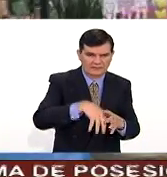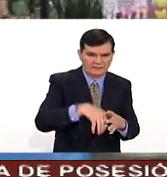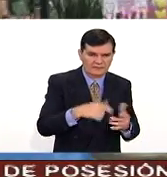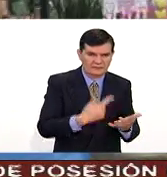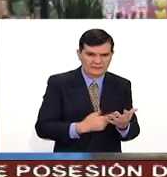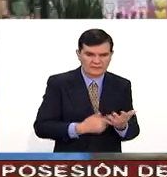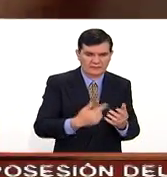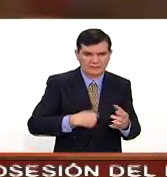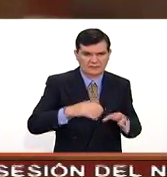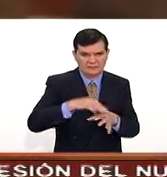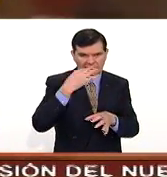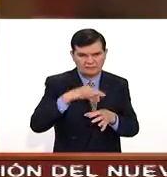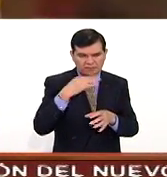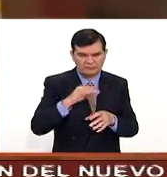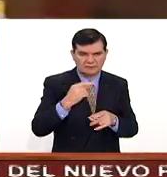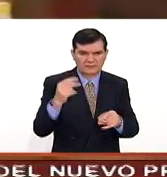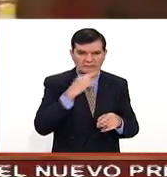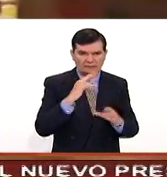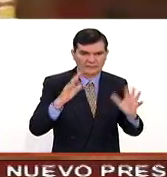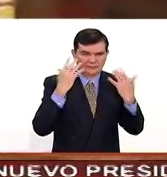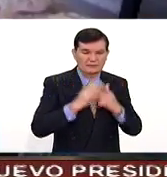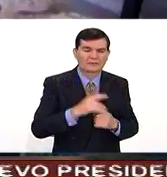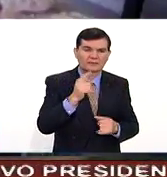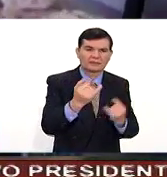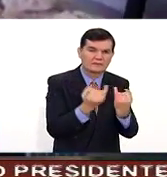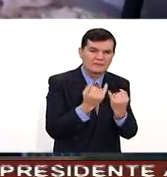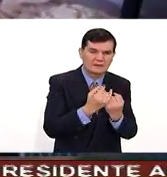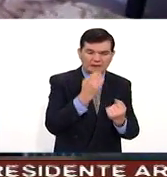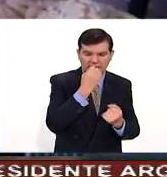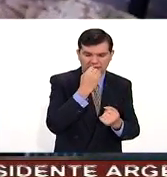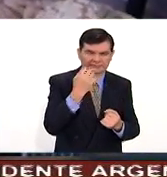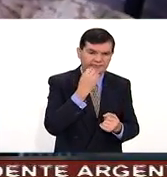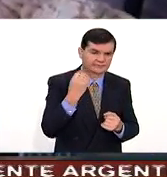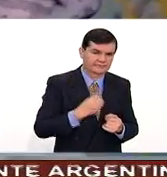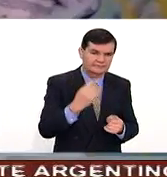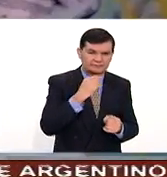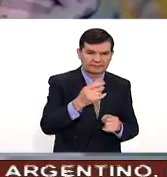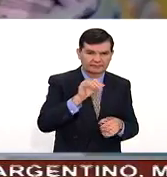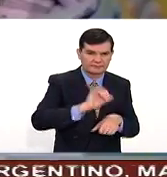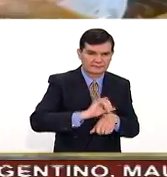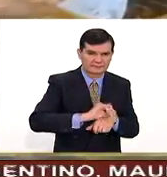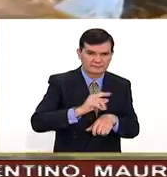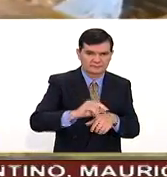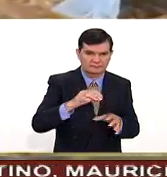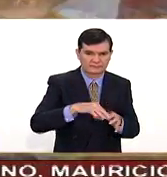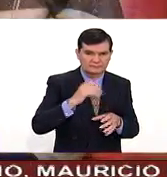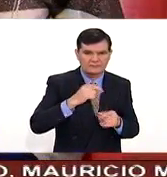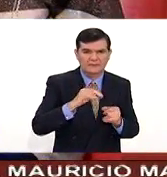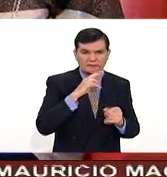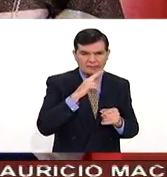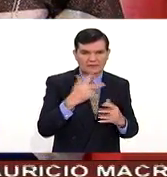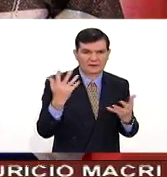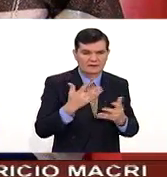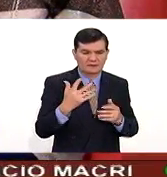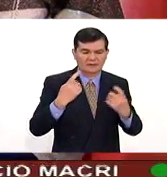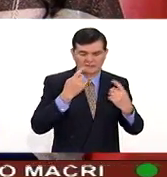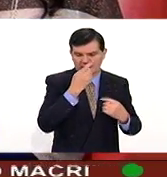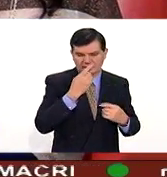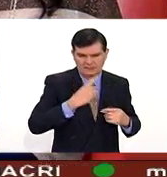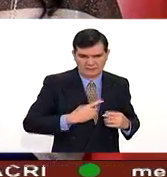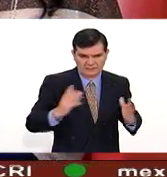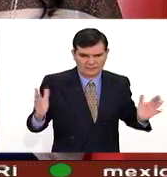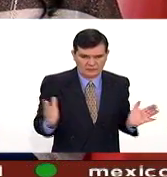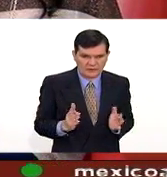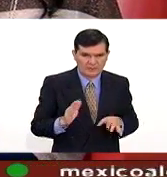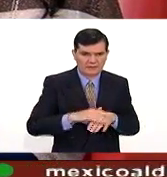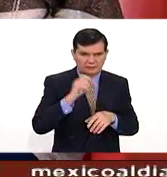comida chatarra y comida rápida. Los alimentos muy agrios o salados como los pepinillos. Es mejor seguir una dieta en donde se